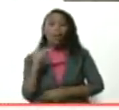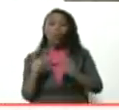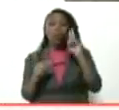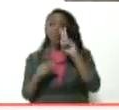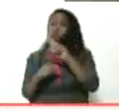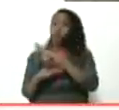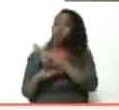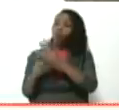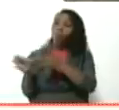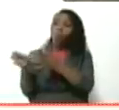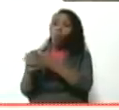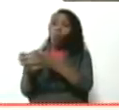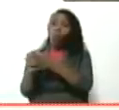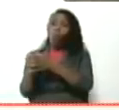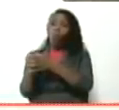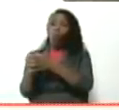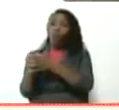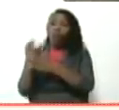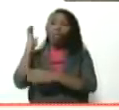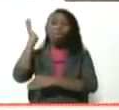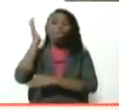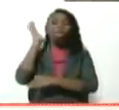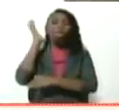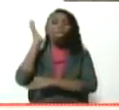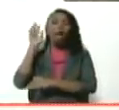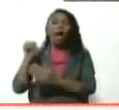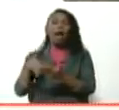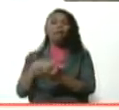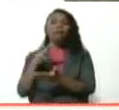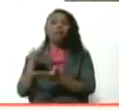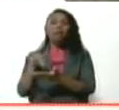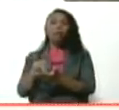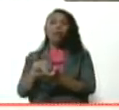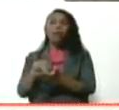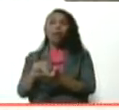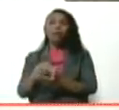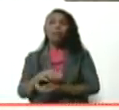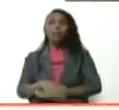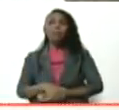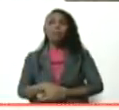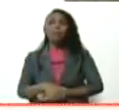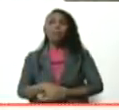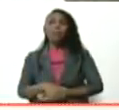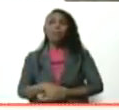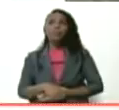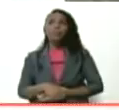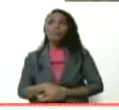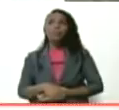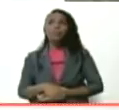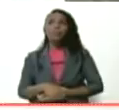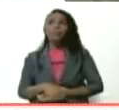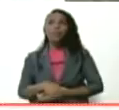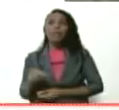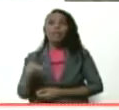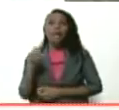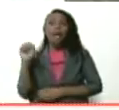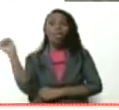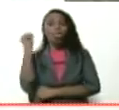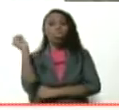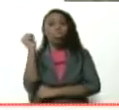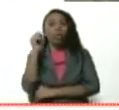hacen sesiones y sesionan una asamblea que es la asamblea en desacato